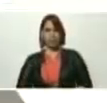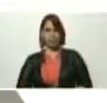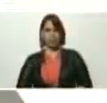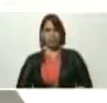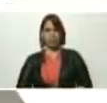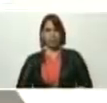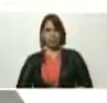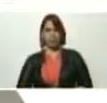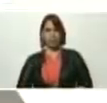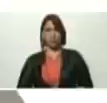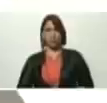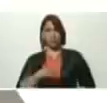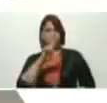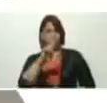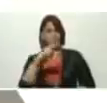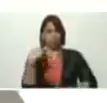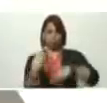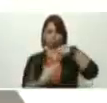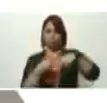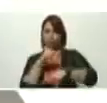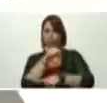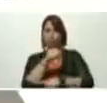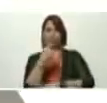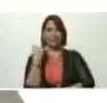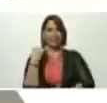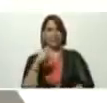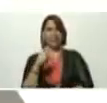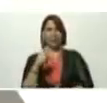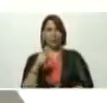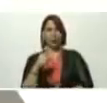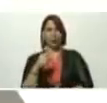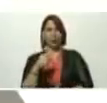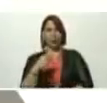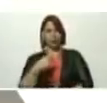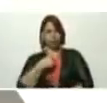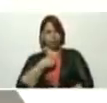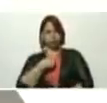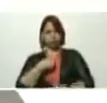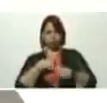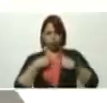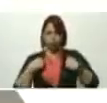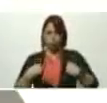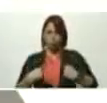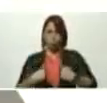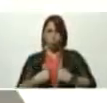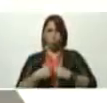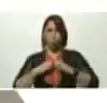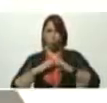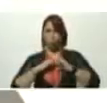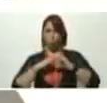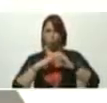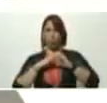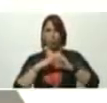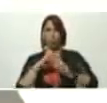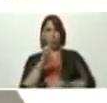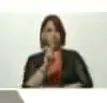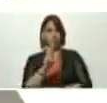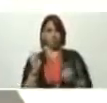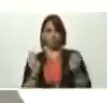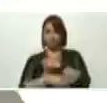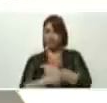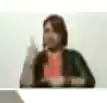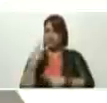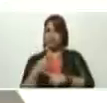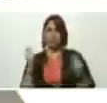Y la R de revolucionar, que la tenemos aquí, mira, marcada. La R de cambiar todo lo que tenga que